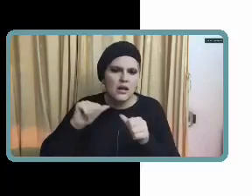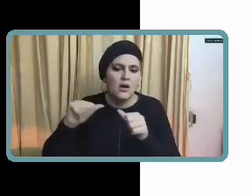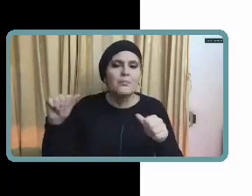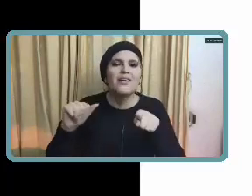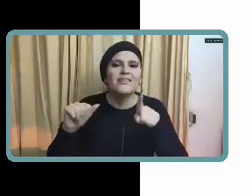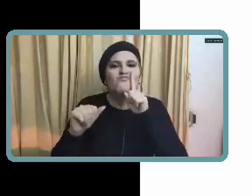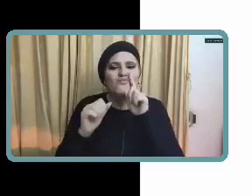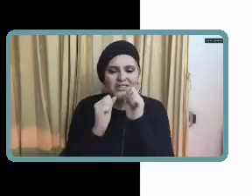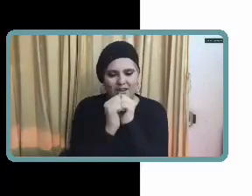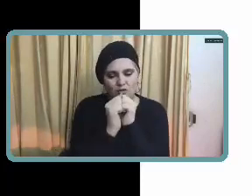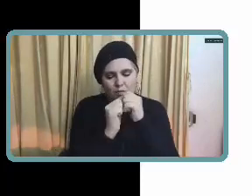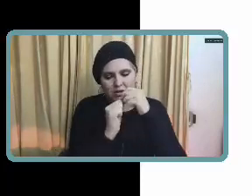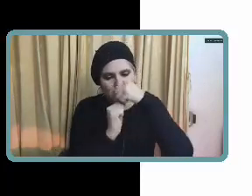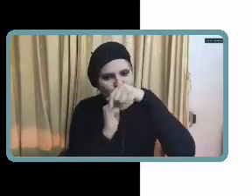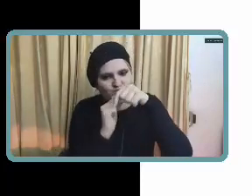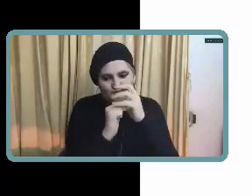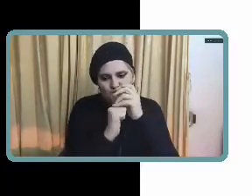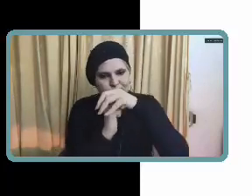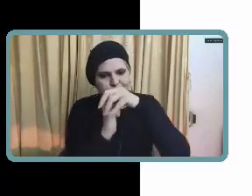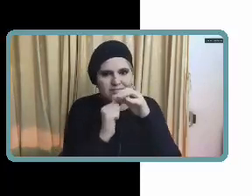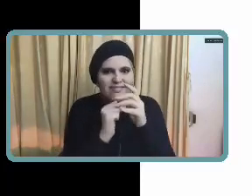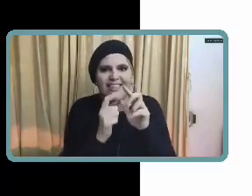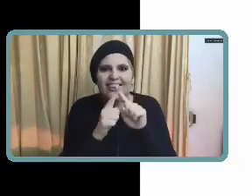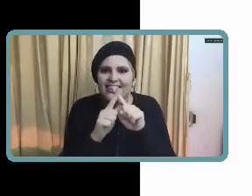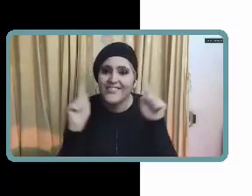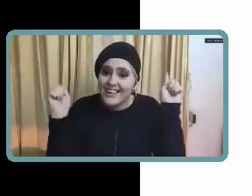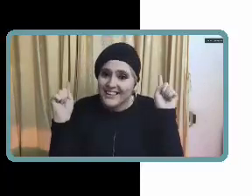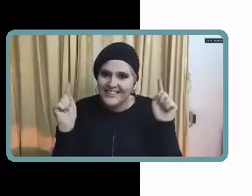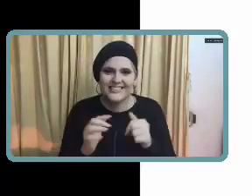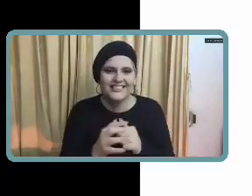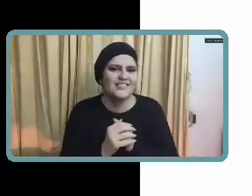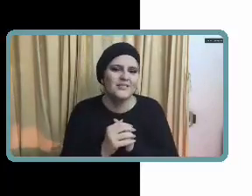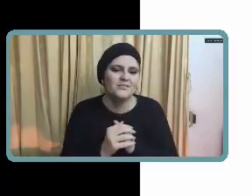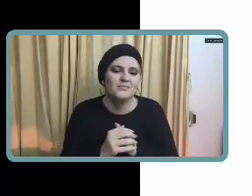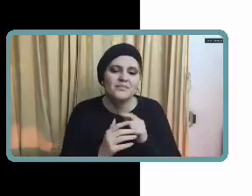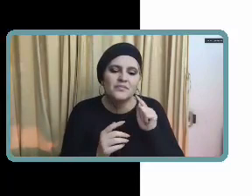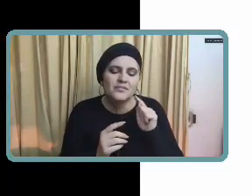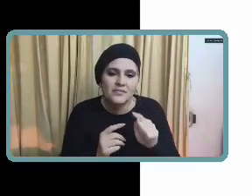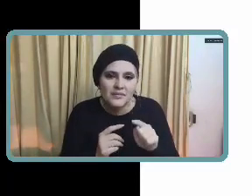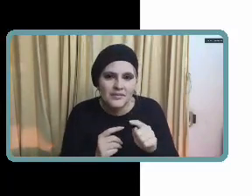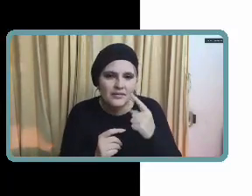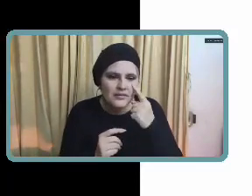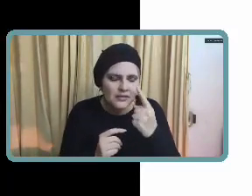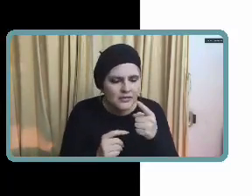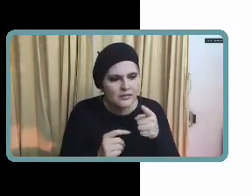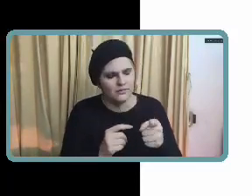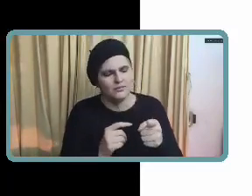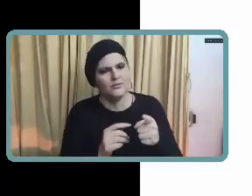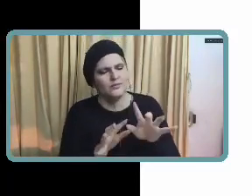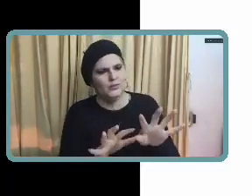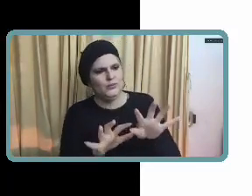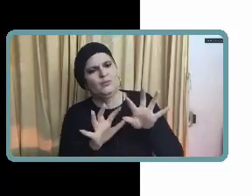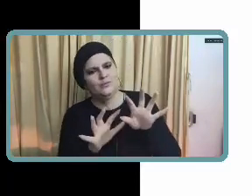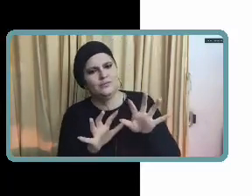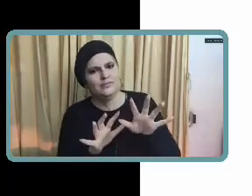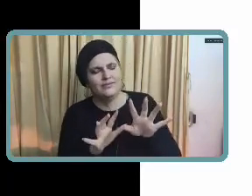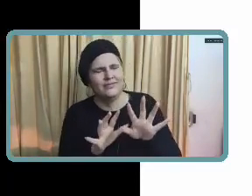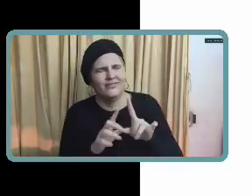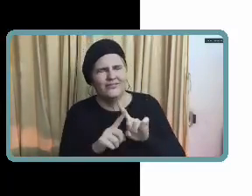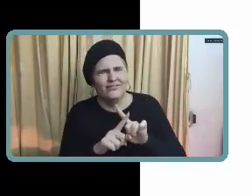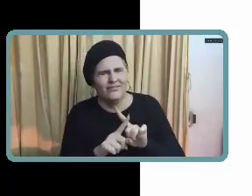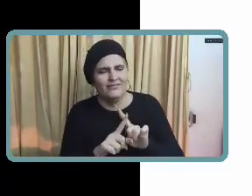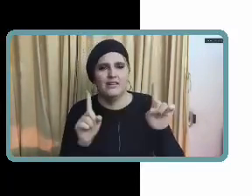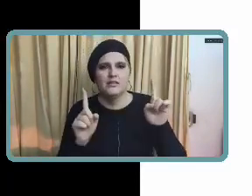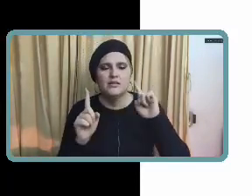que para ciertas funcionalidades es una funcionalidad sobrenatural, extraordinaria. Oído absoluto,